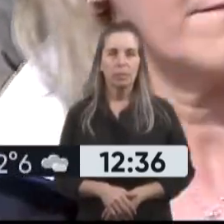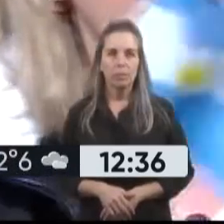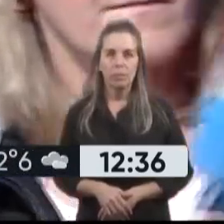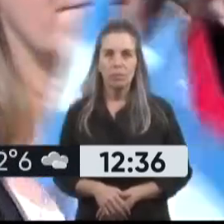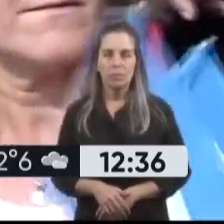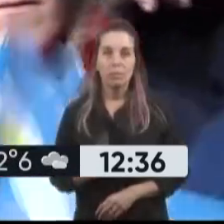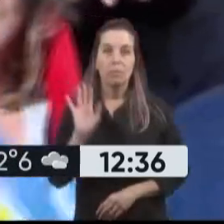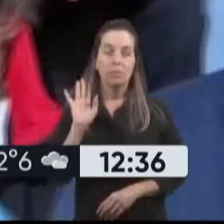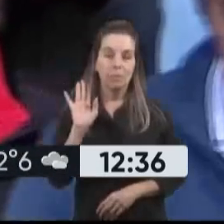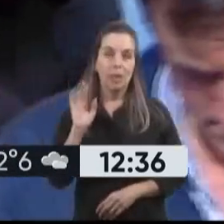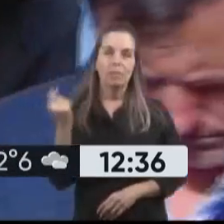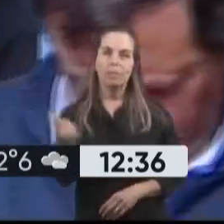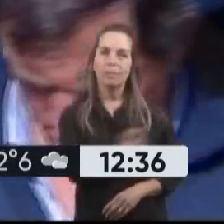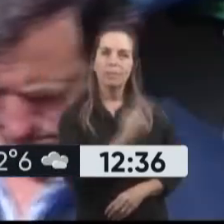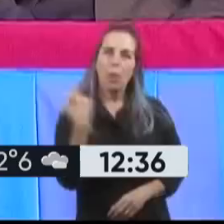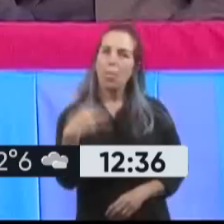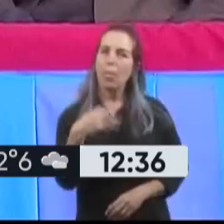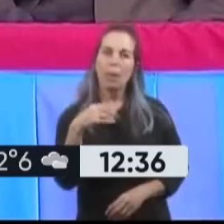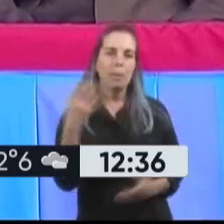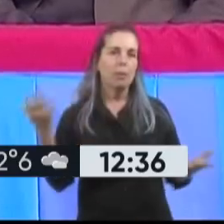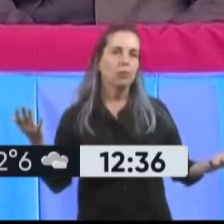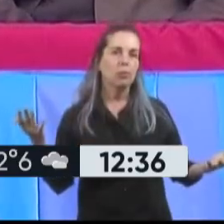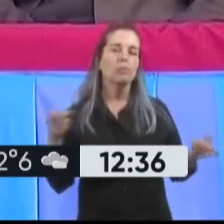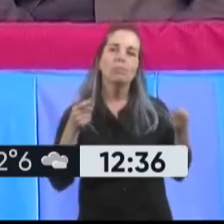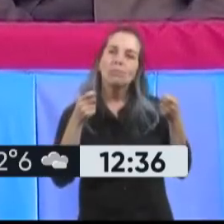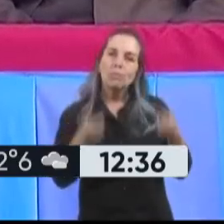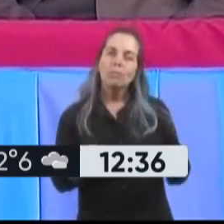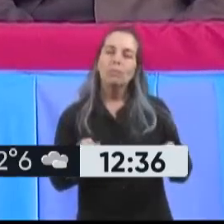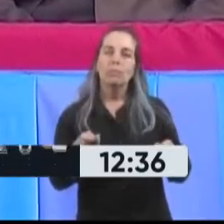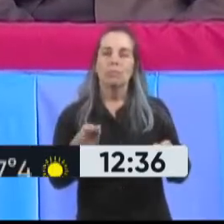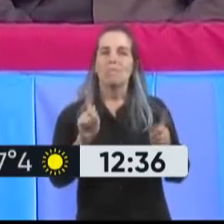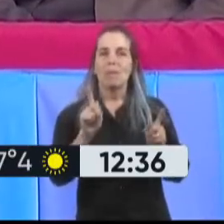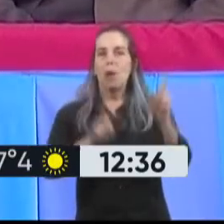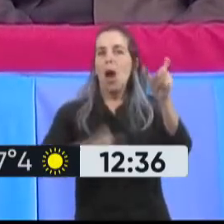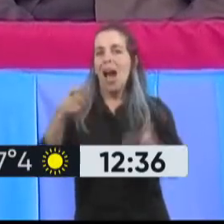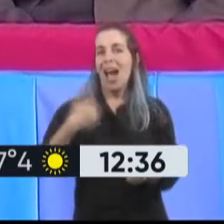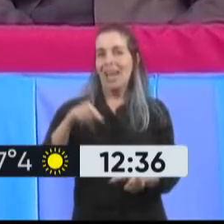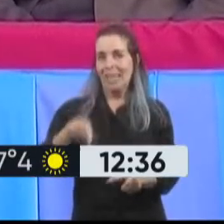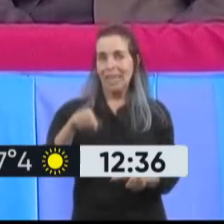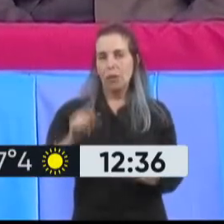Pero si no apoyamos con todo nuestro esfuerzo los cambios que todos los argentinos estamos